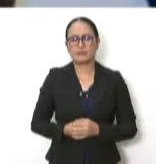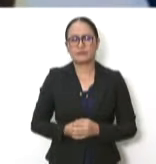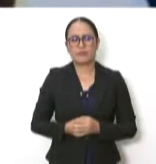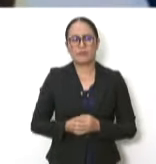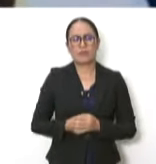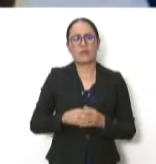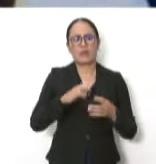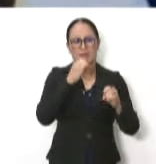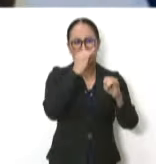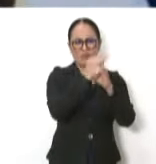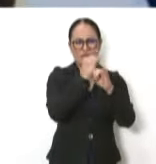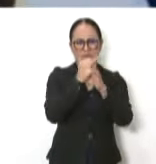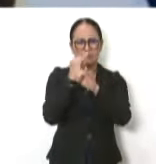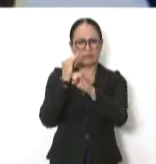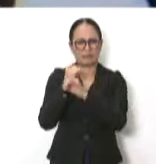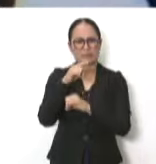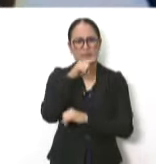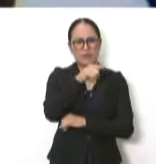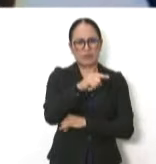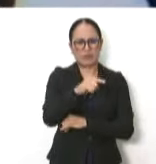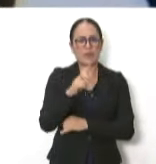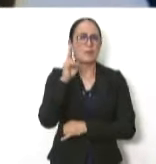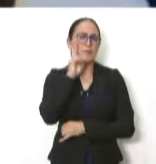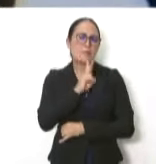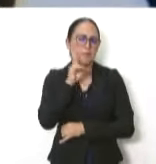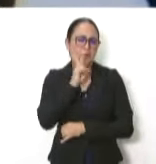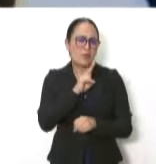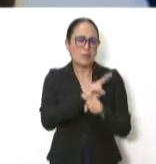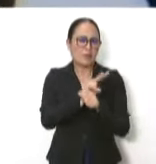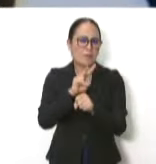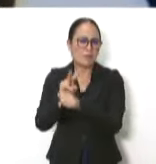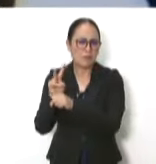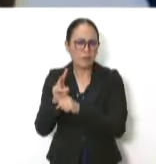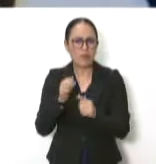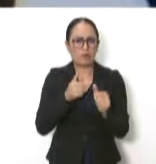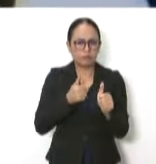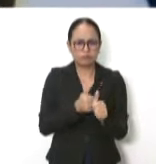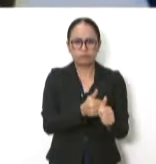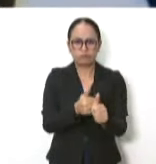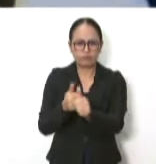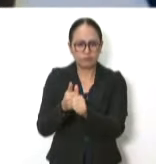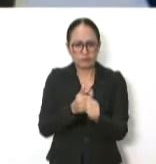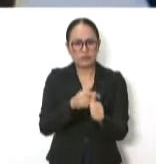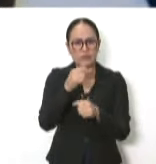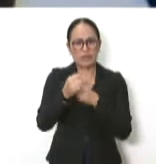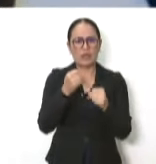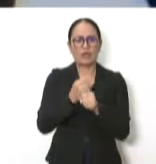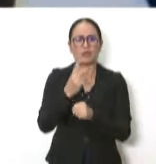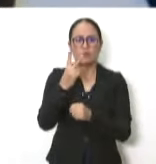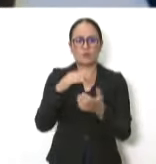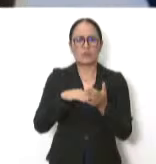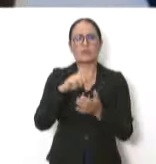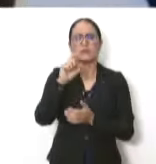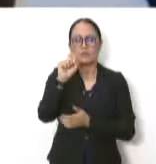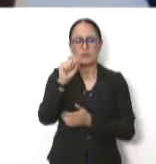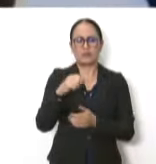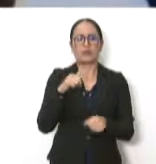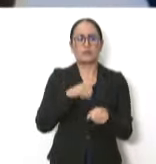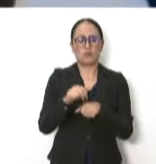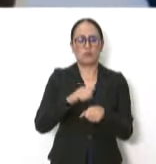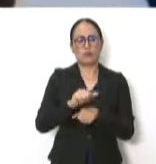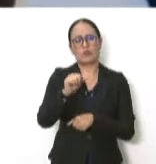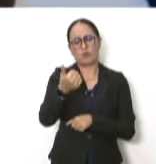portales de transparencia del programa anual de verificación y acompañamiento institucional 2020. 11.